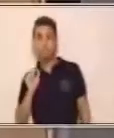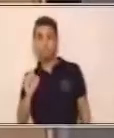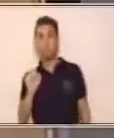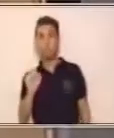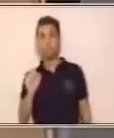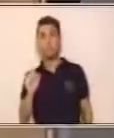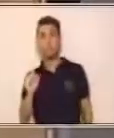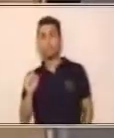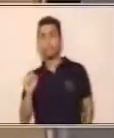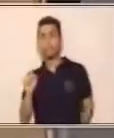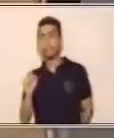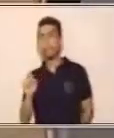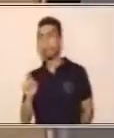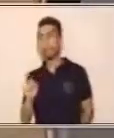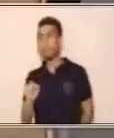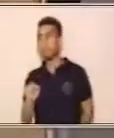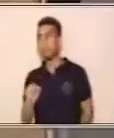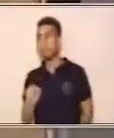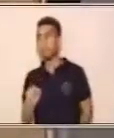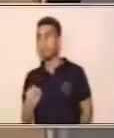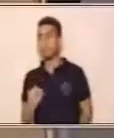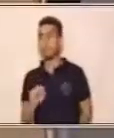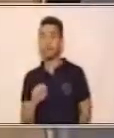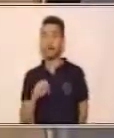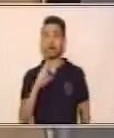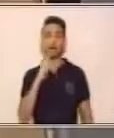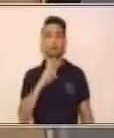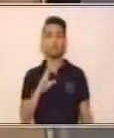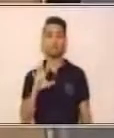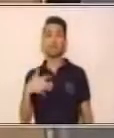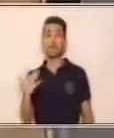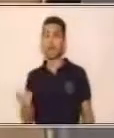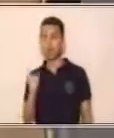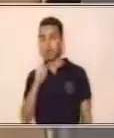nuestro respectivo punto para que la respuesta sea